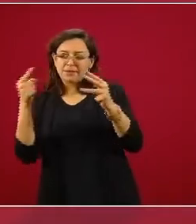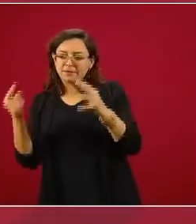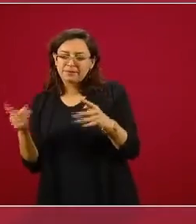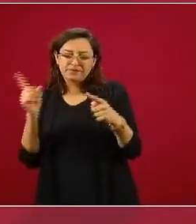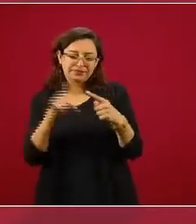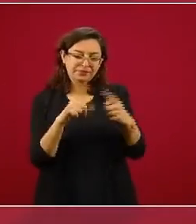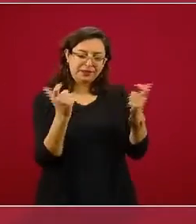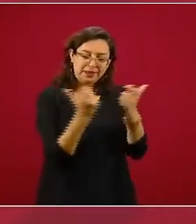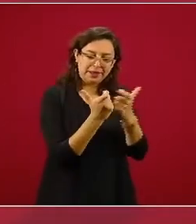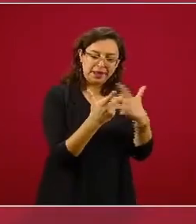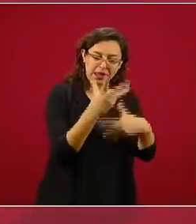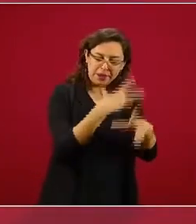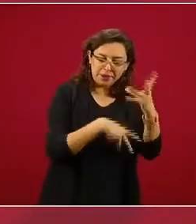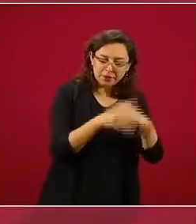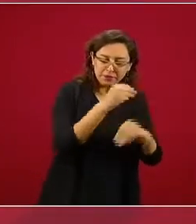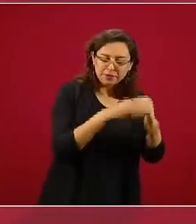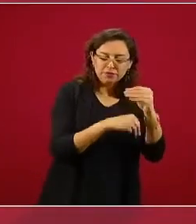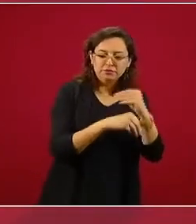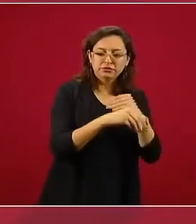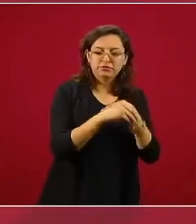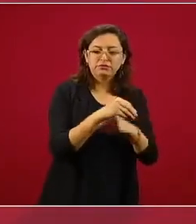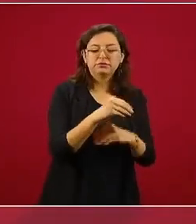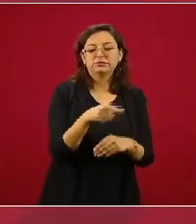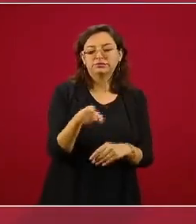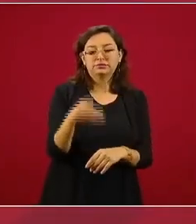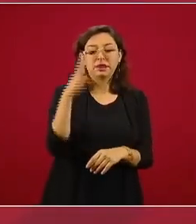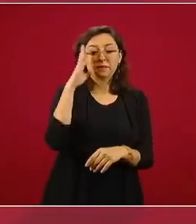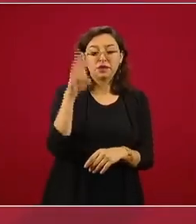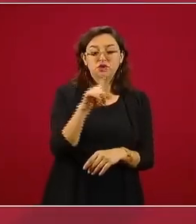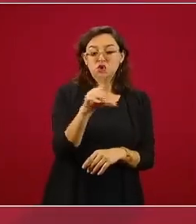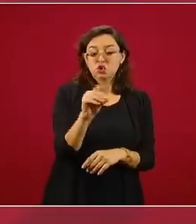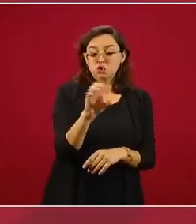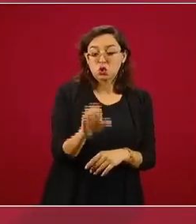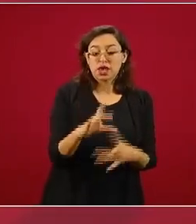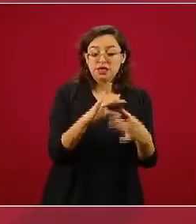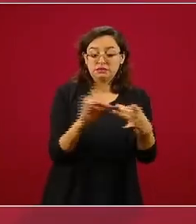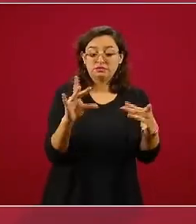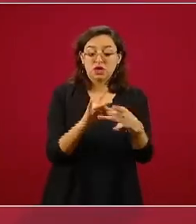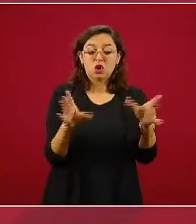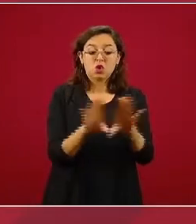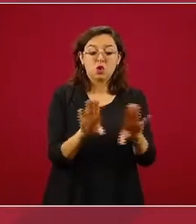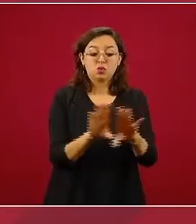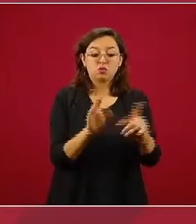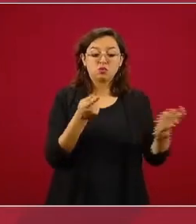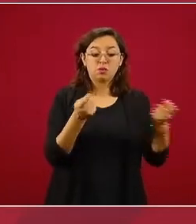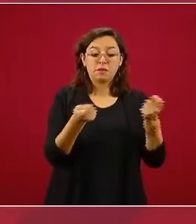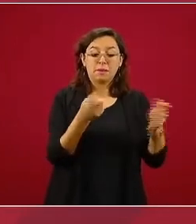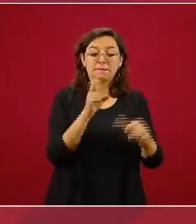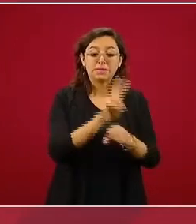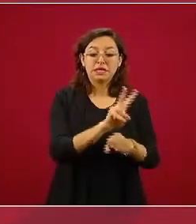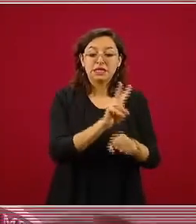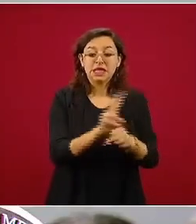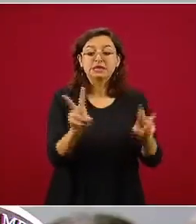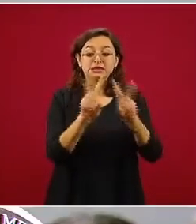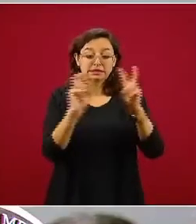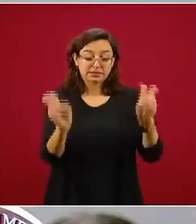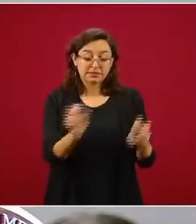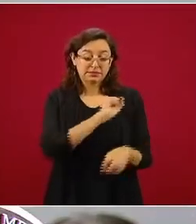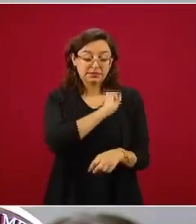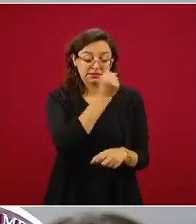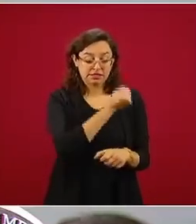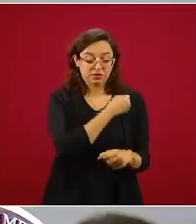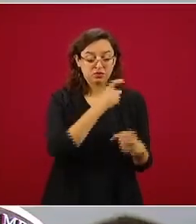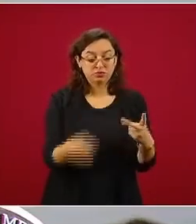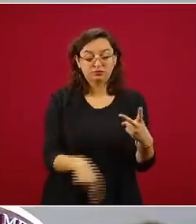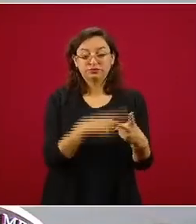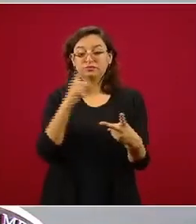Robledo especificará los elementos técnicos para regularla en términos de seguridad sanitaria. La educación